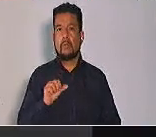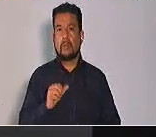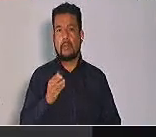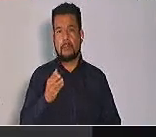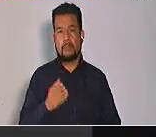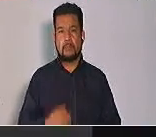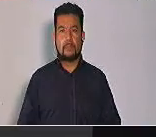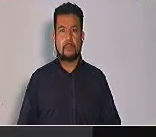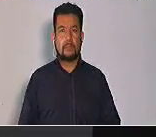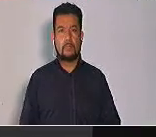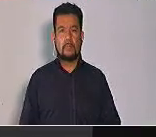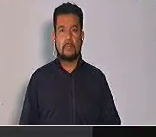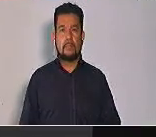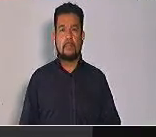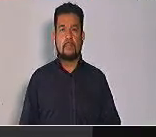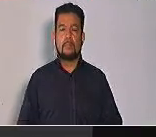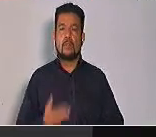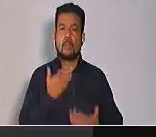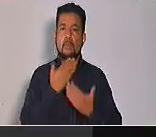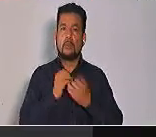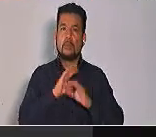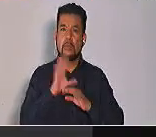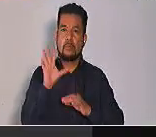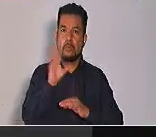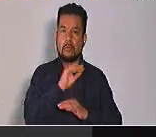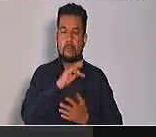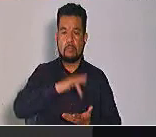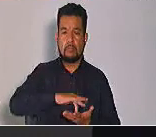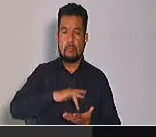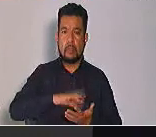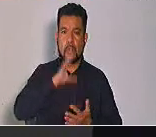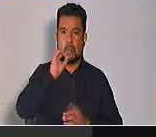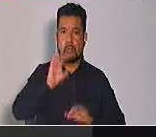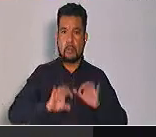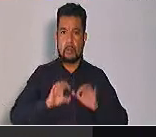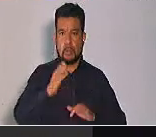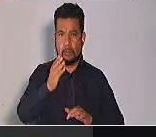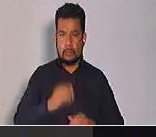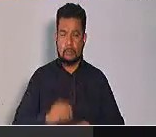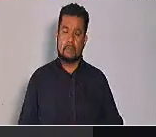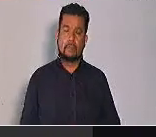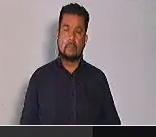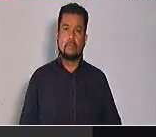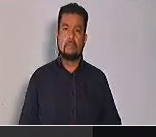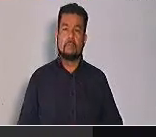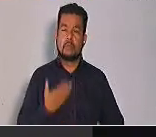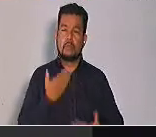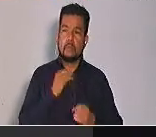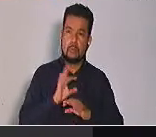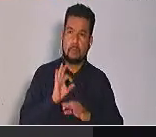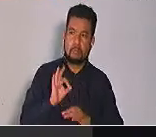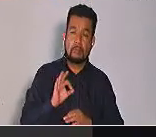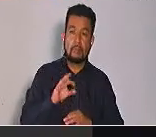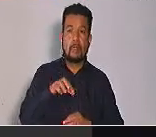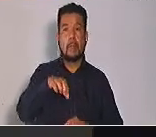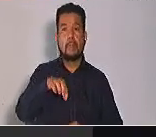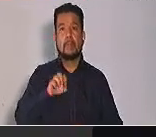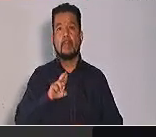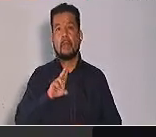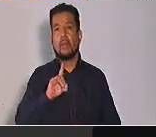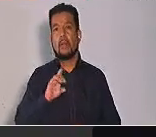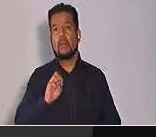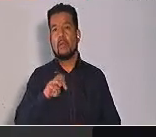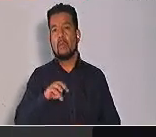Alejandro. Muy buenos días para todos, presente, señor secretario. Ya, Javier, buen día. Perdomo Ramírez,